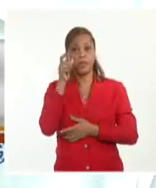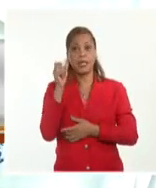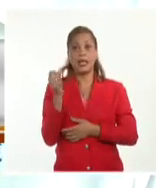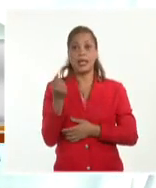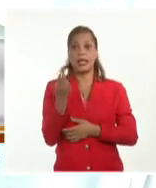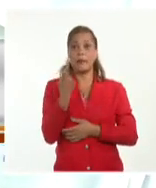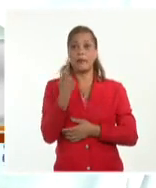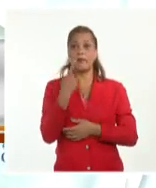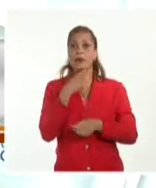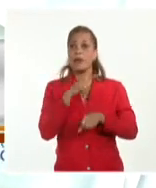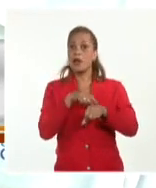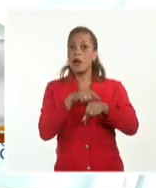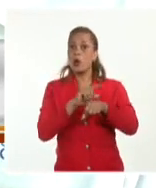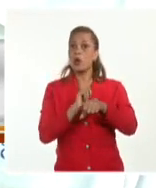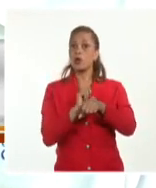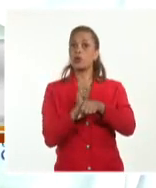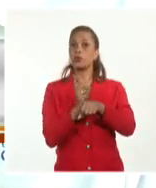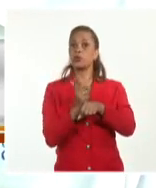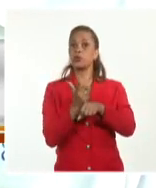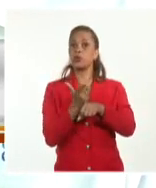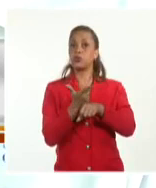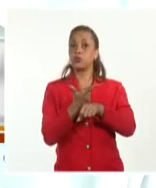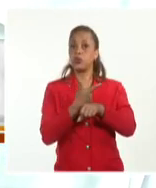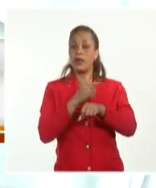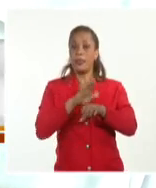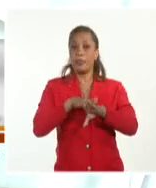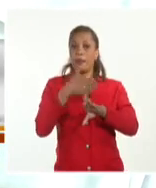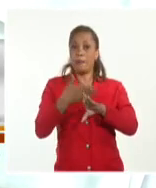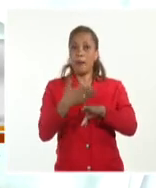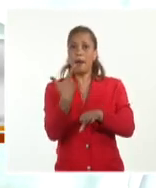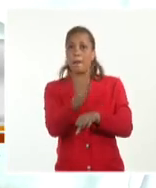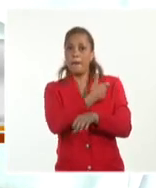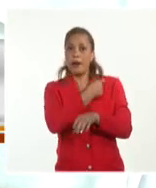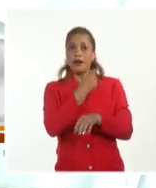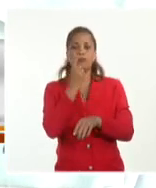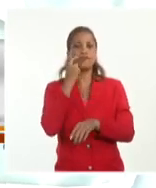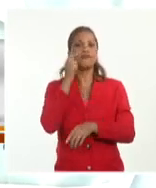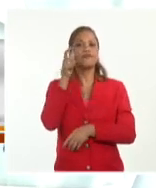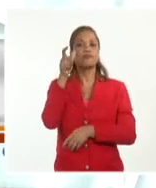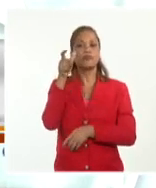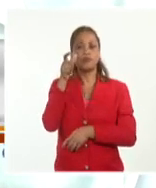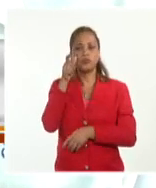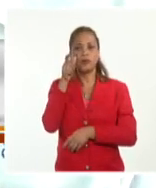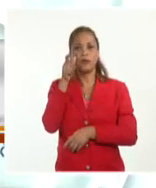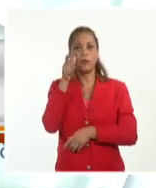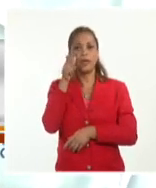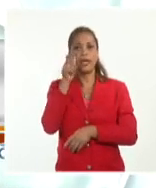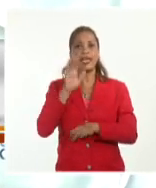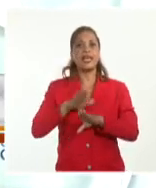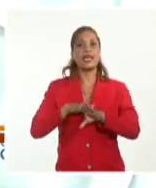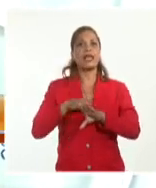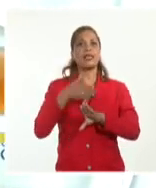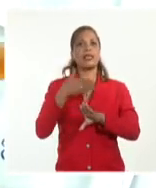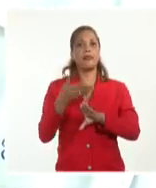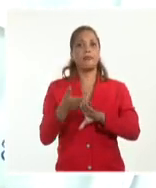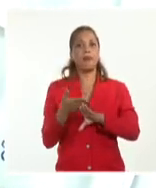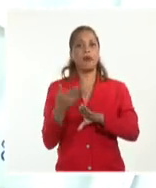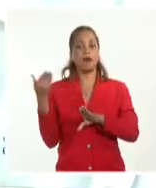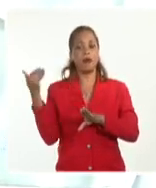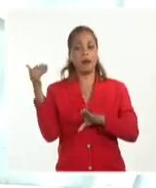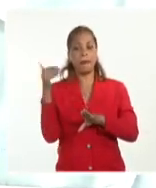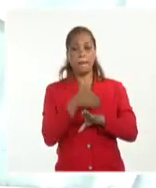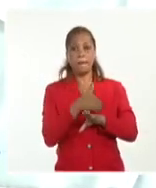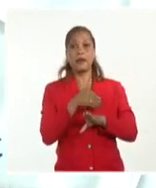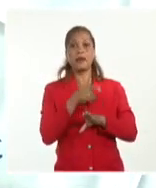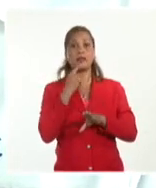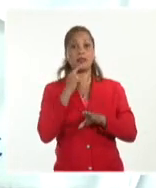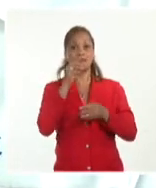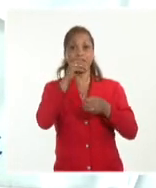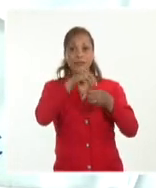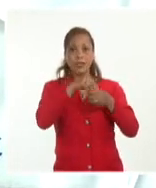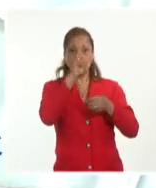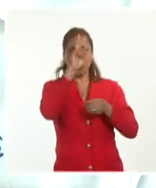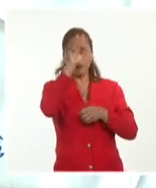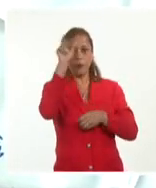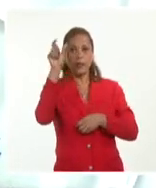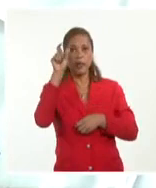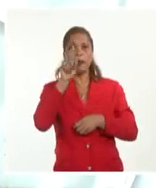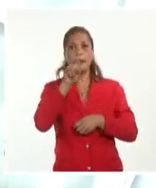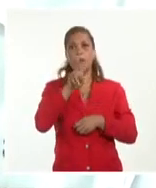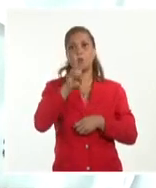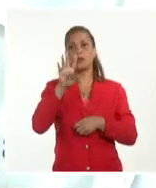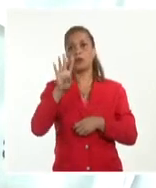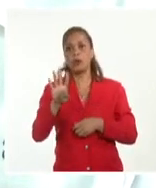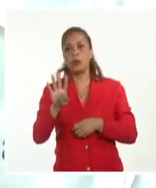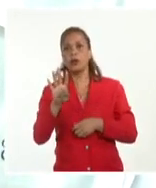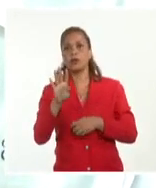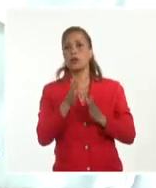de la administración del candidato vacunal y después se hace presencial aquí en esta institución 24,